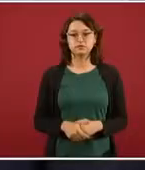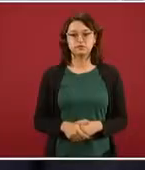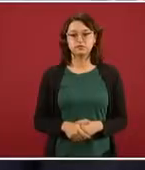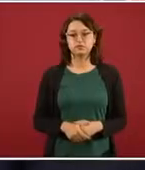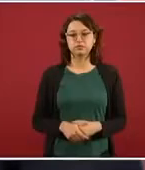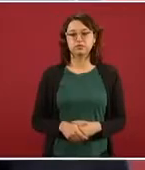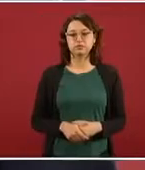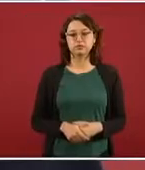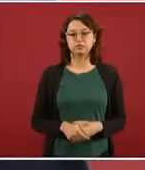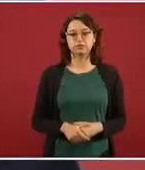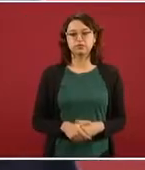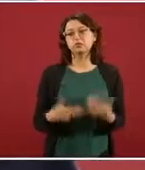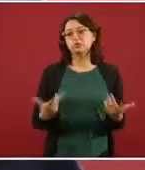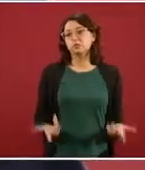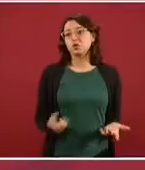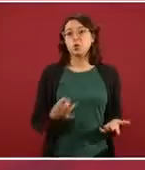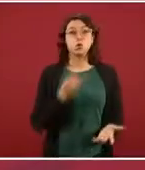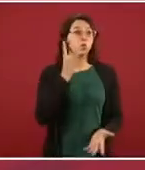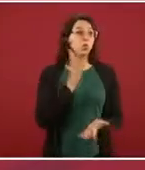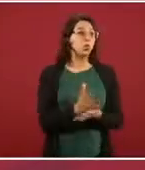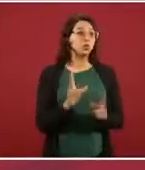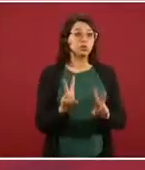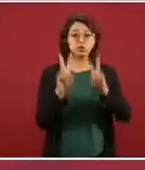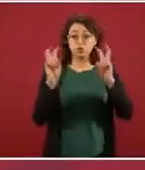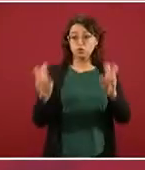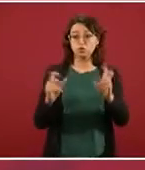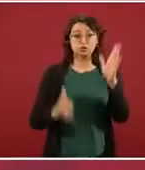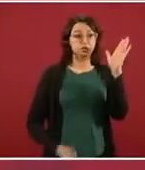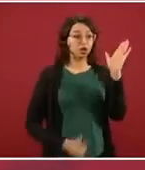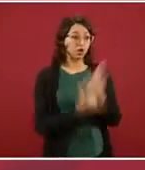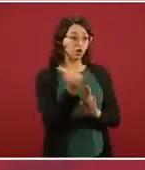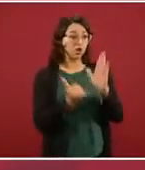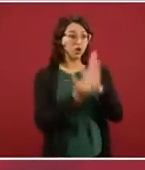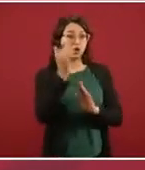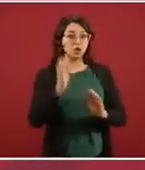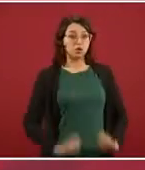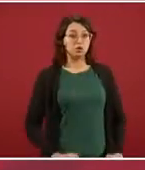ya como debe ser,